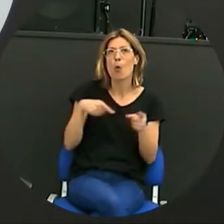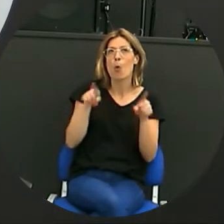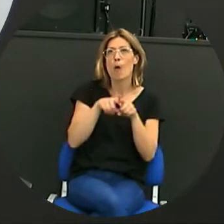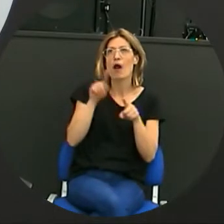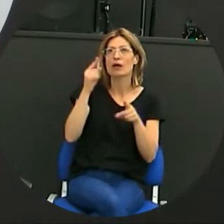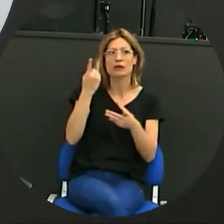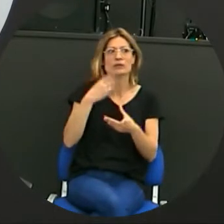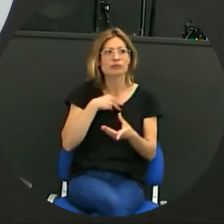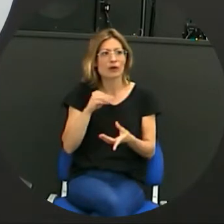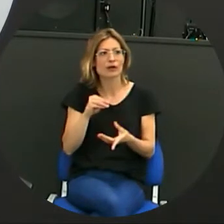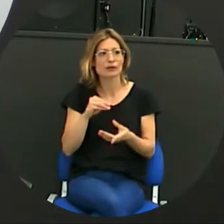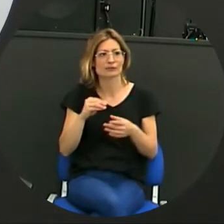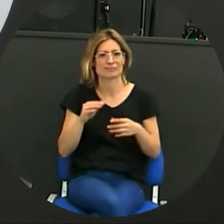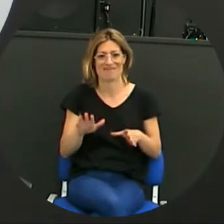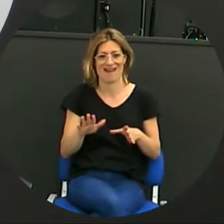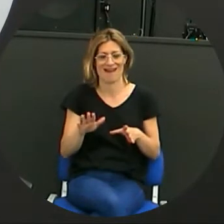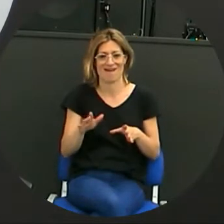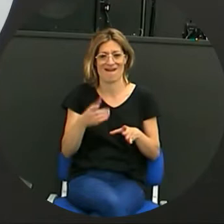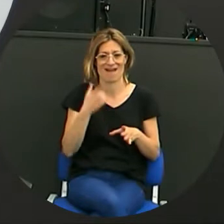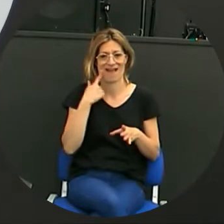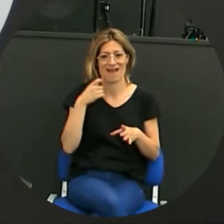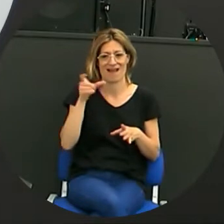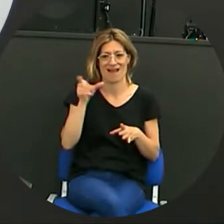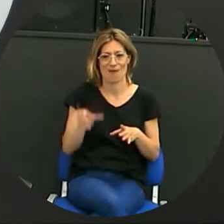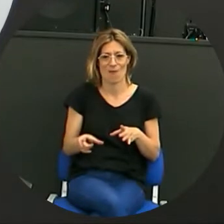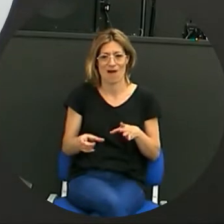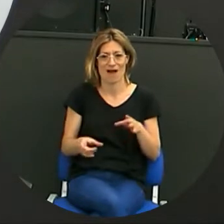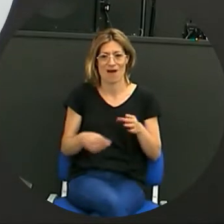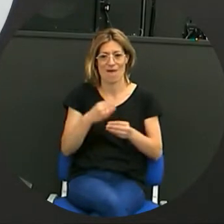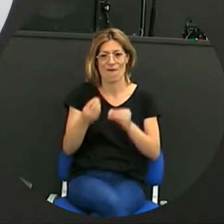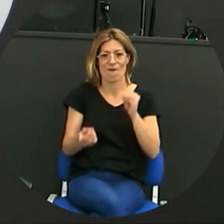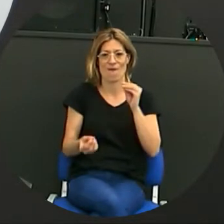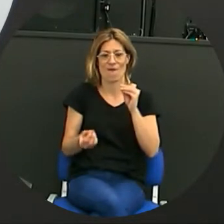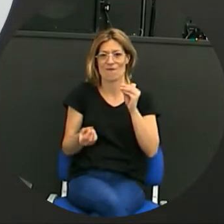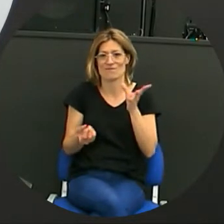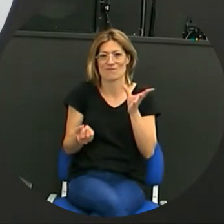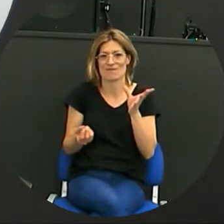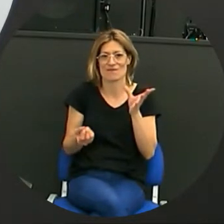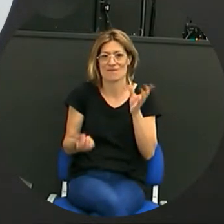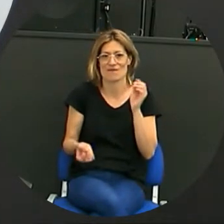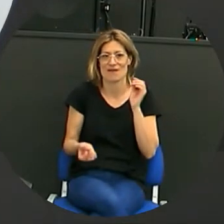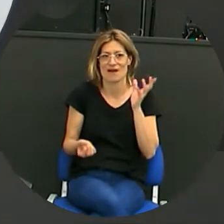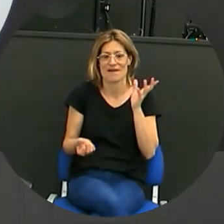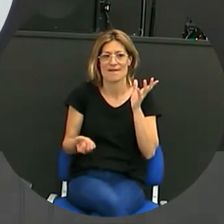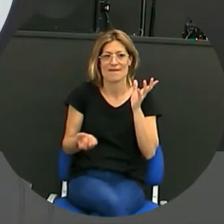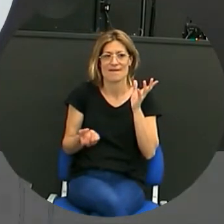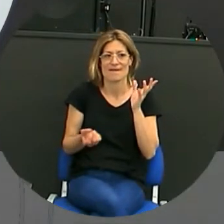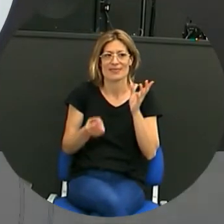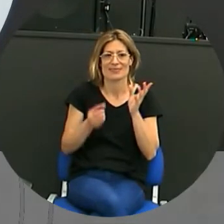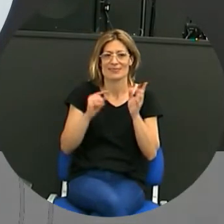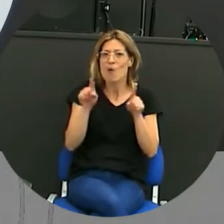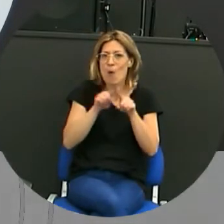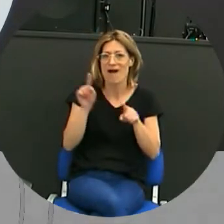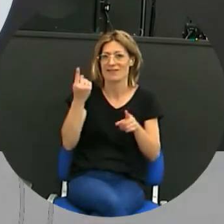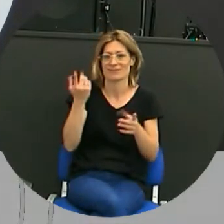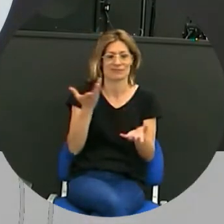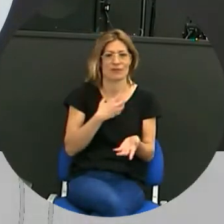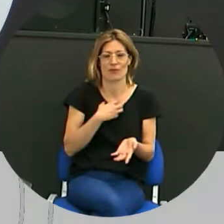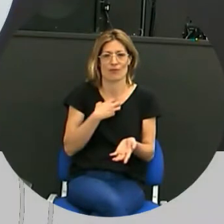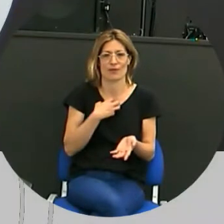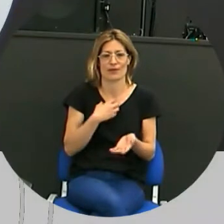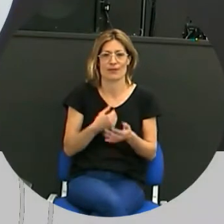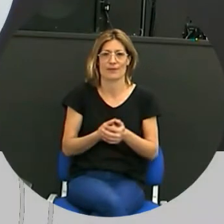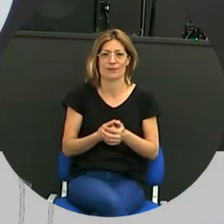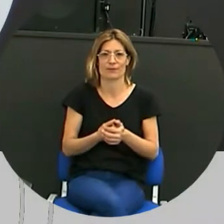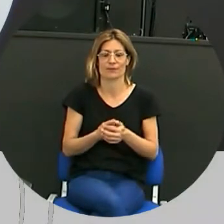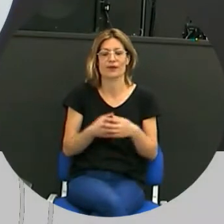la criatura puede ser el creador. De manera que a través de la palabra de Dios